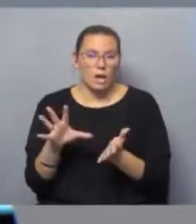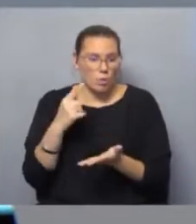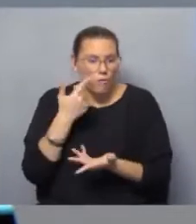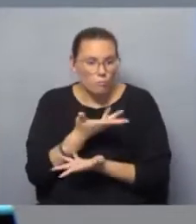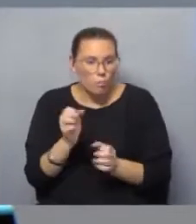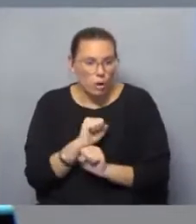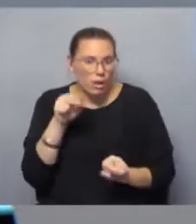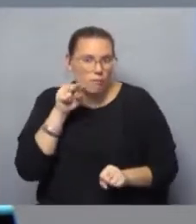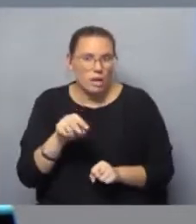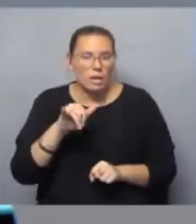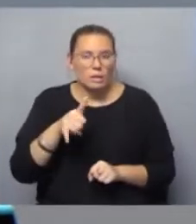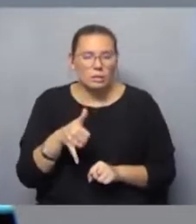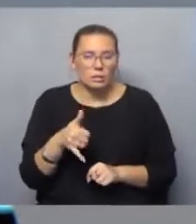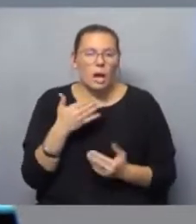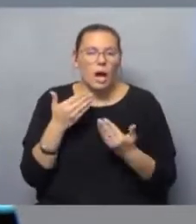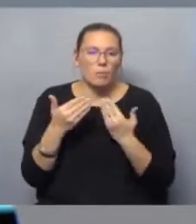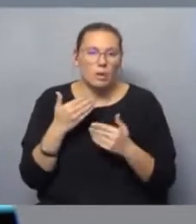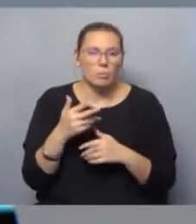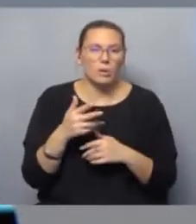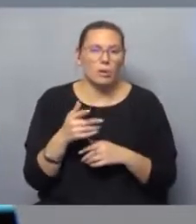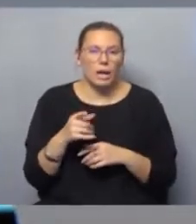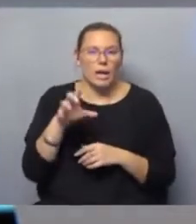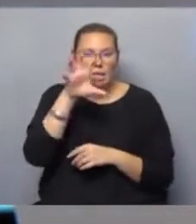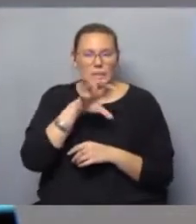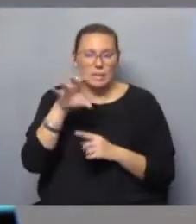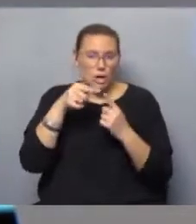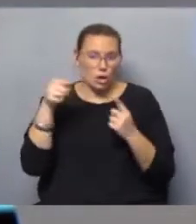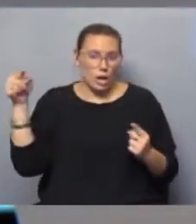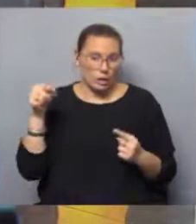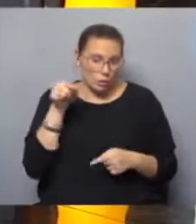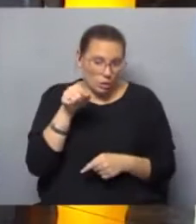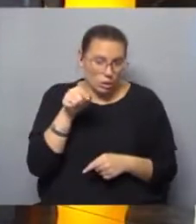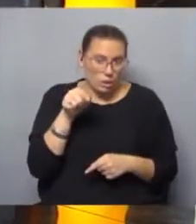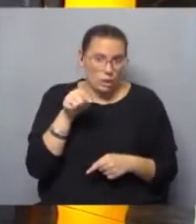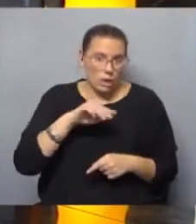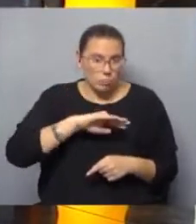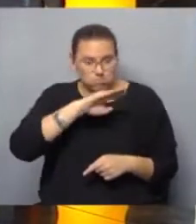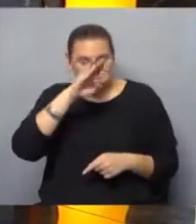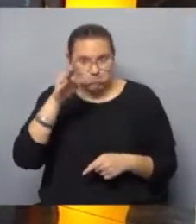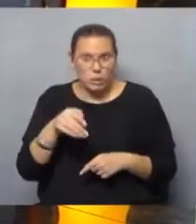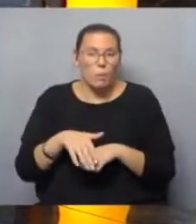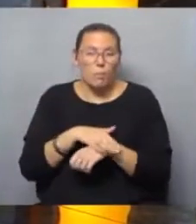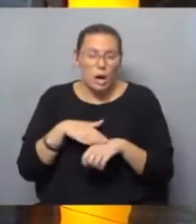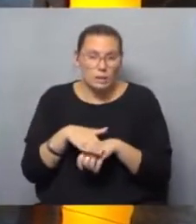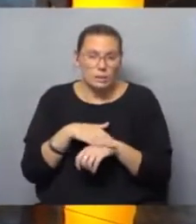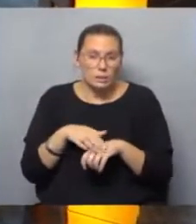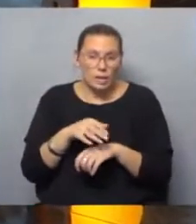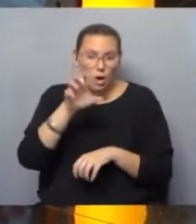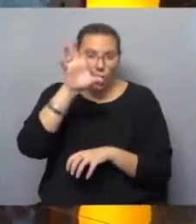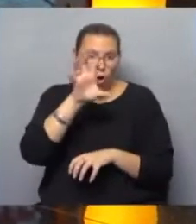¿no? Lo hemos hablado estos días, Elena, el Cerro Largo en sí mismo vendría a ser la base o el resto que queda de aquella